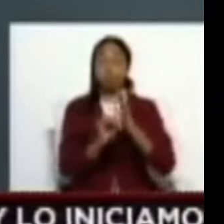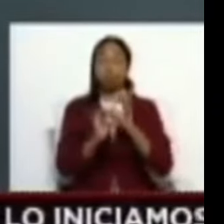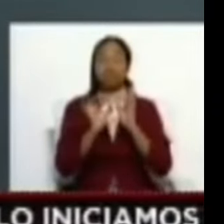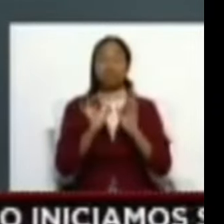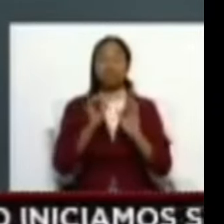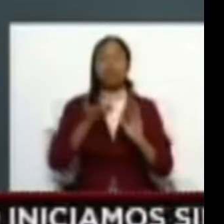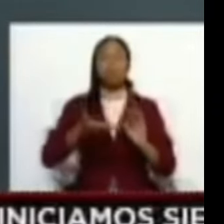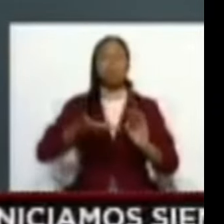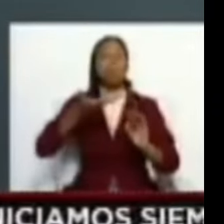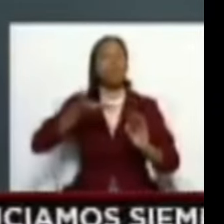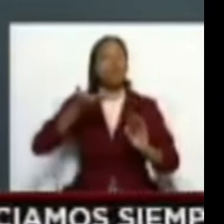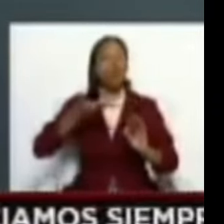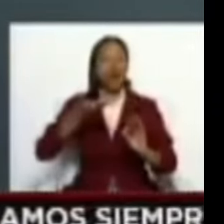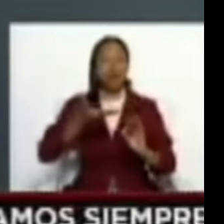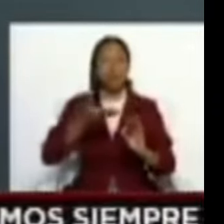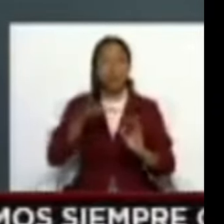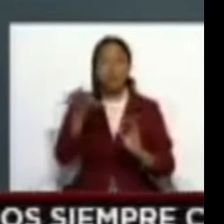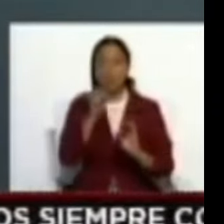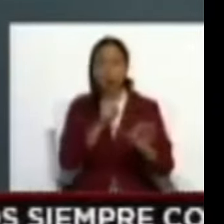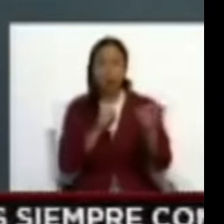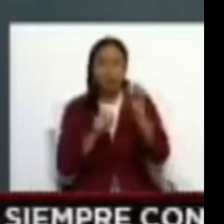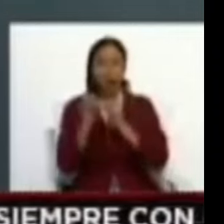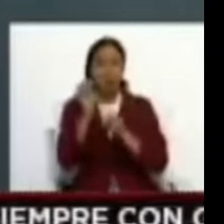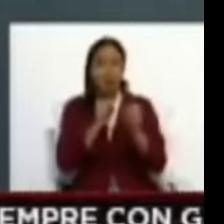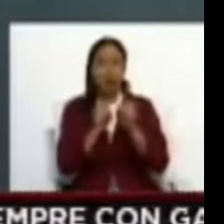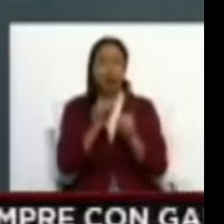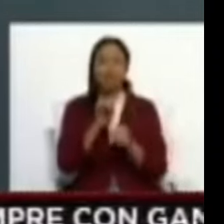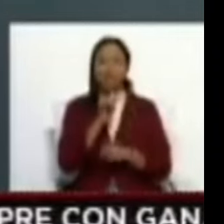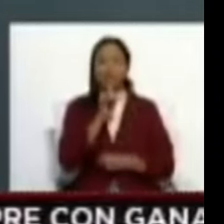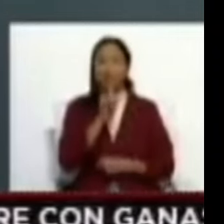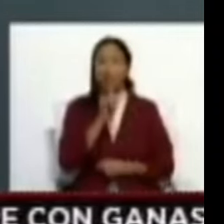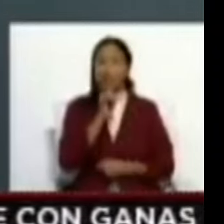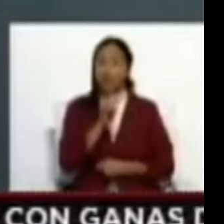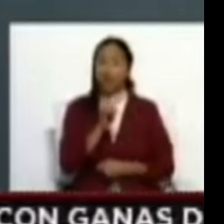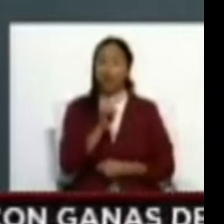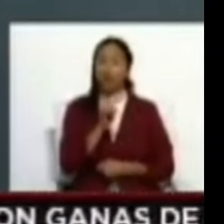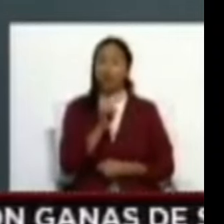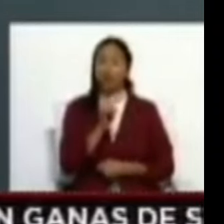importante para esta, vamos a decirlo así,